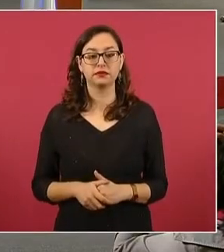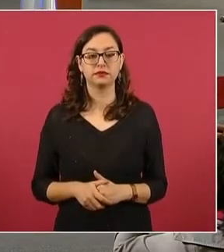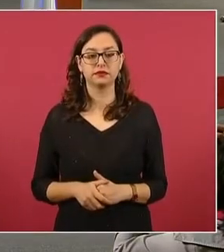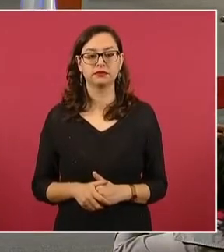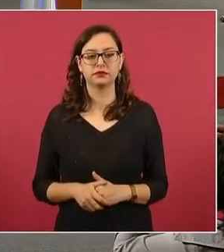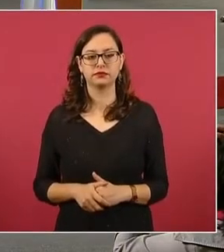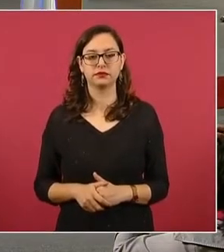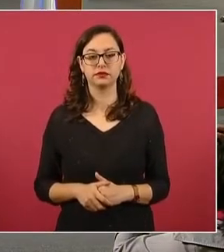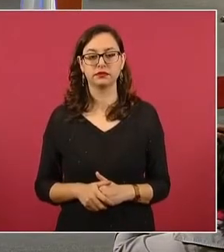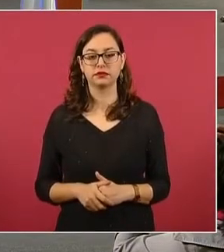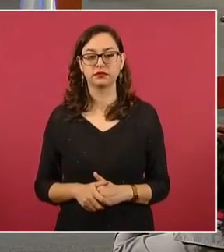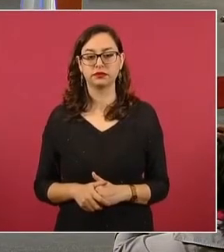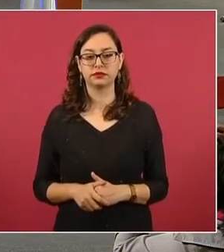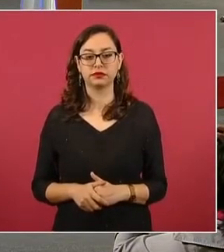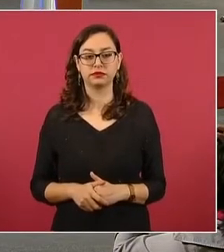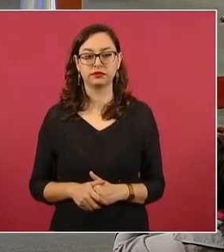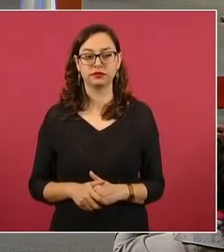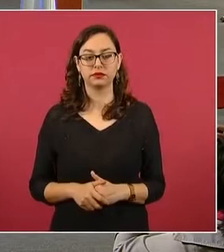Sí, así es.